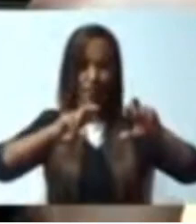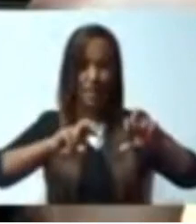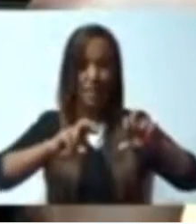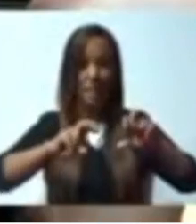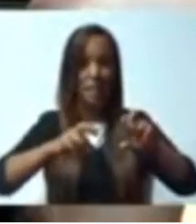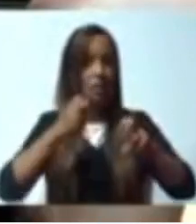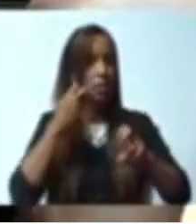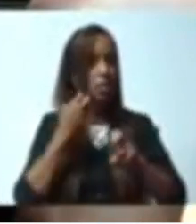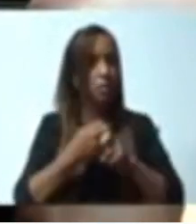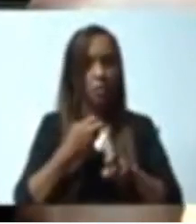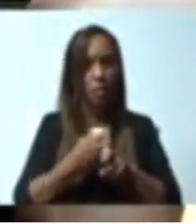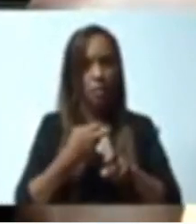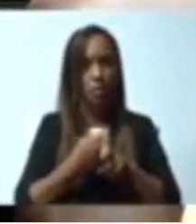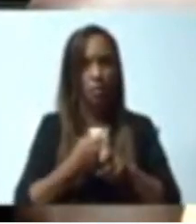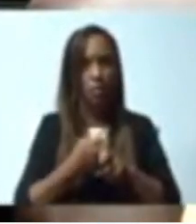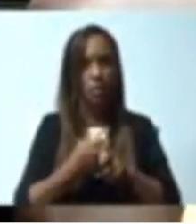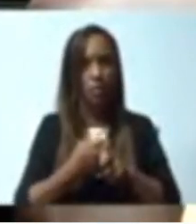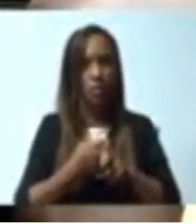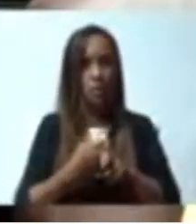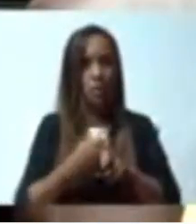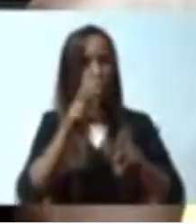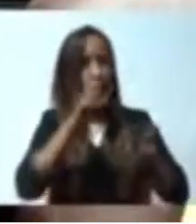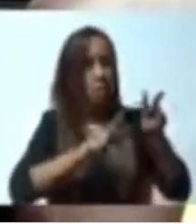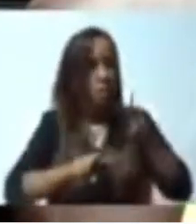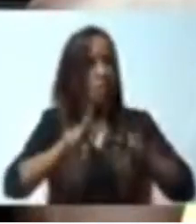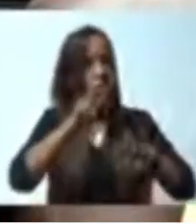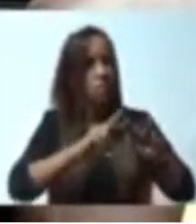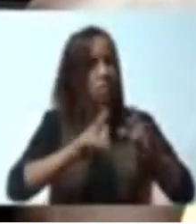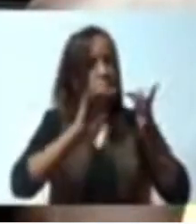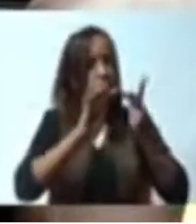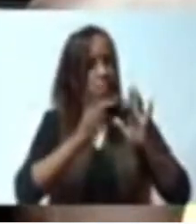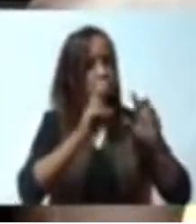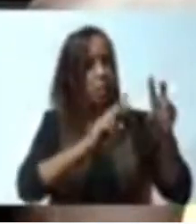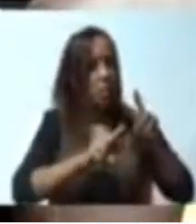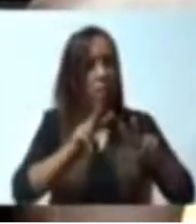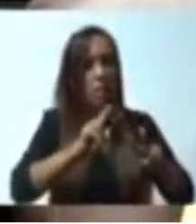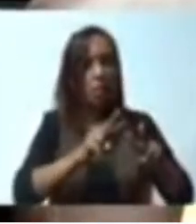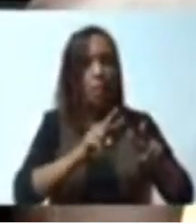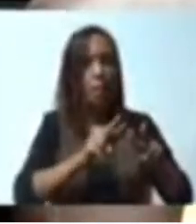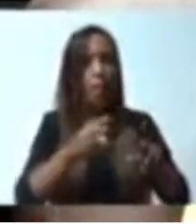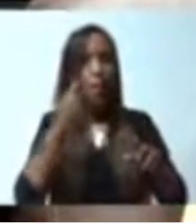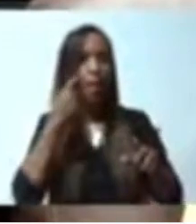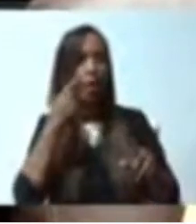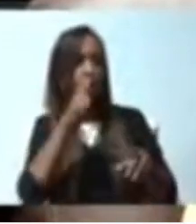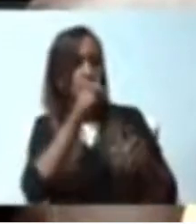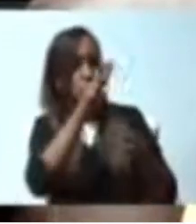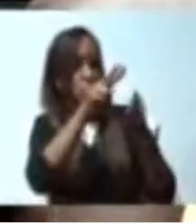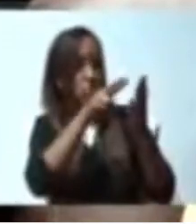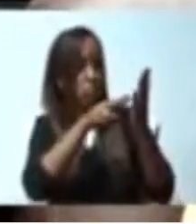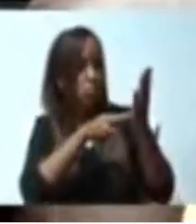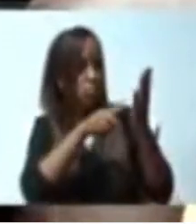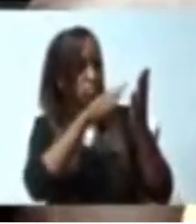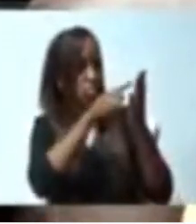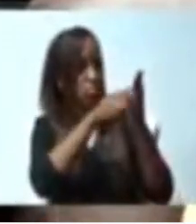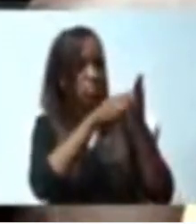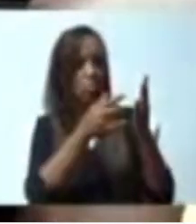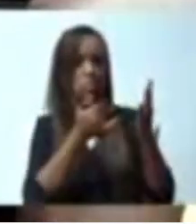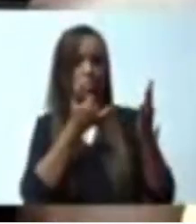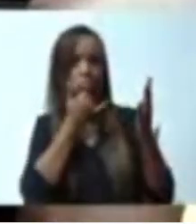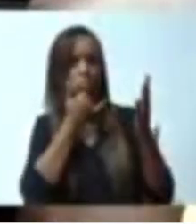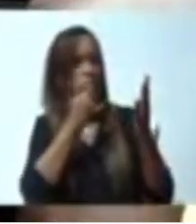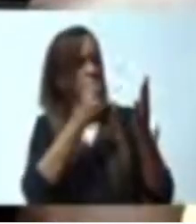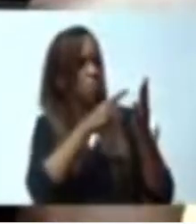me parece que podría mejorar mucho el proyecto. Por ejemplo, he identificado una contradicción entre el